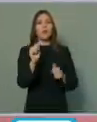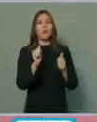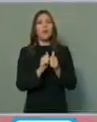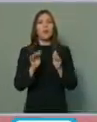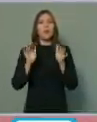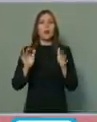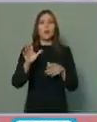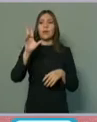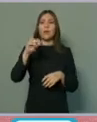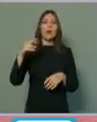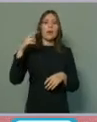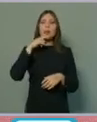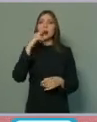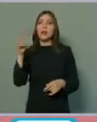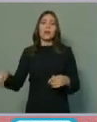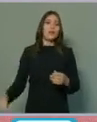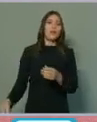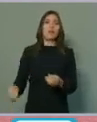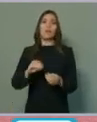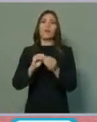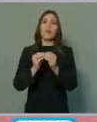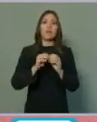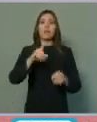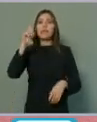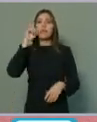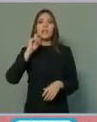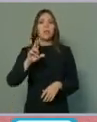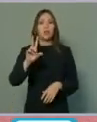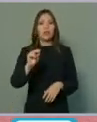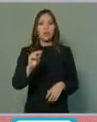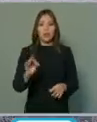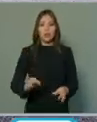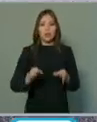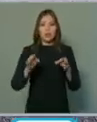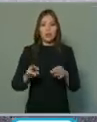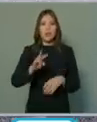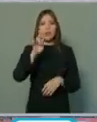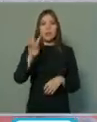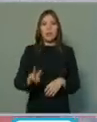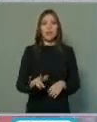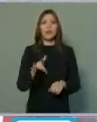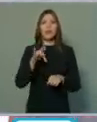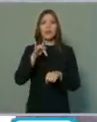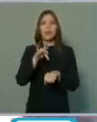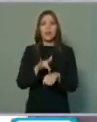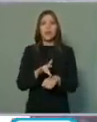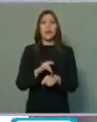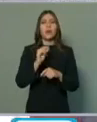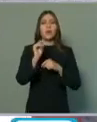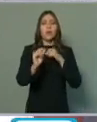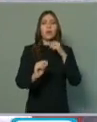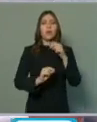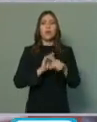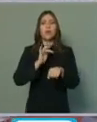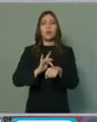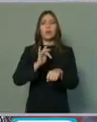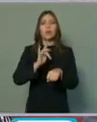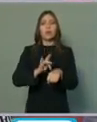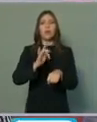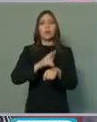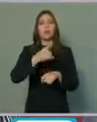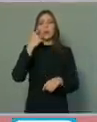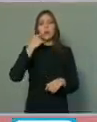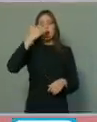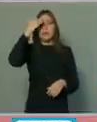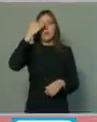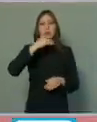esta arrebato de llegar y tener la relación sexual, sino realmente dedicarme a amar y conocer y reconocer